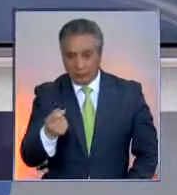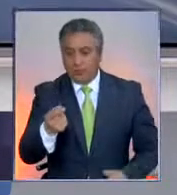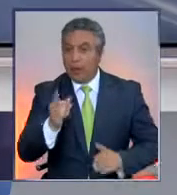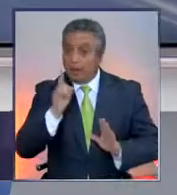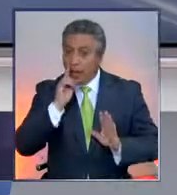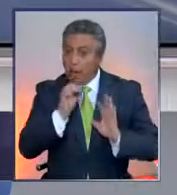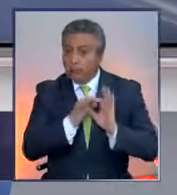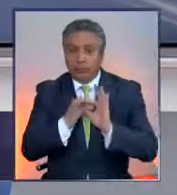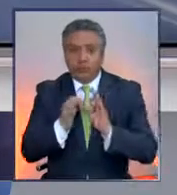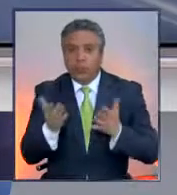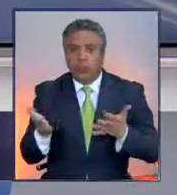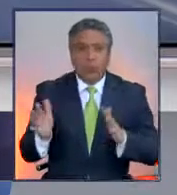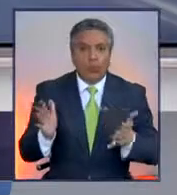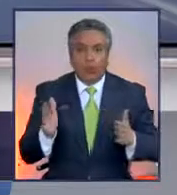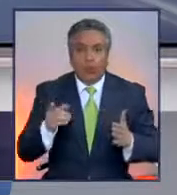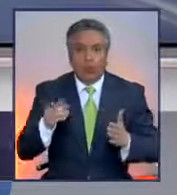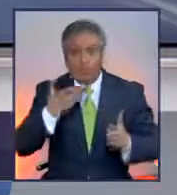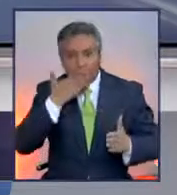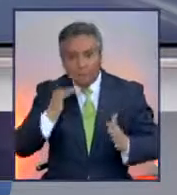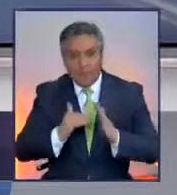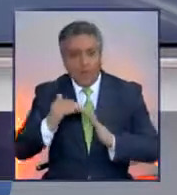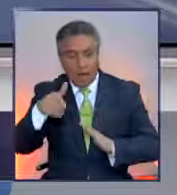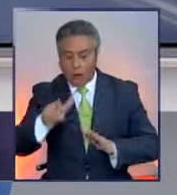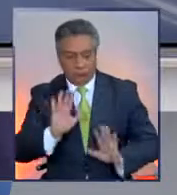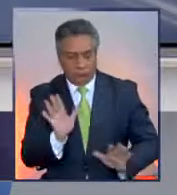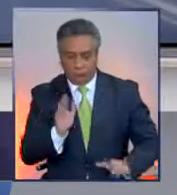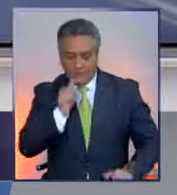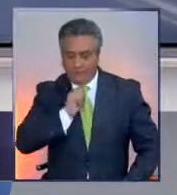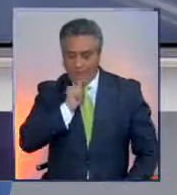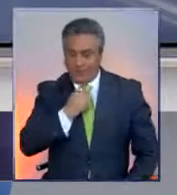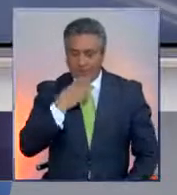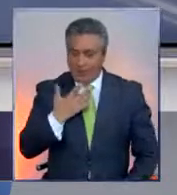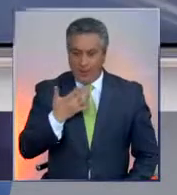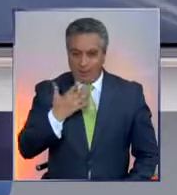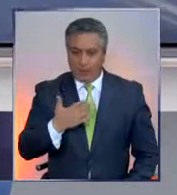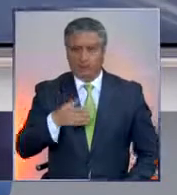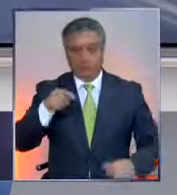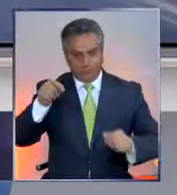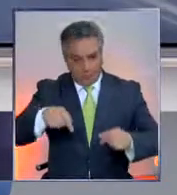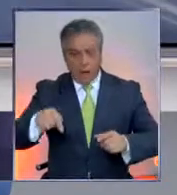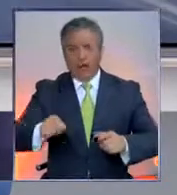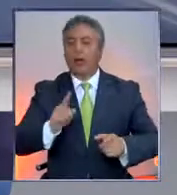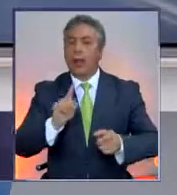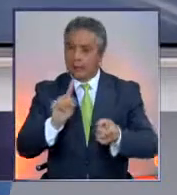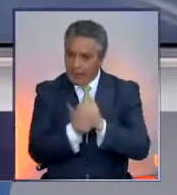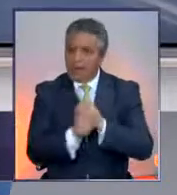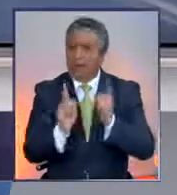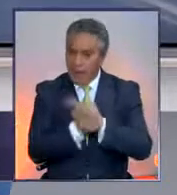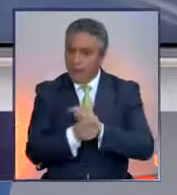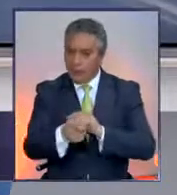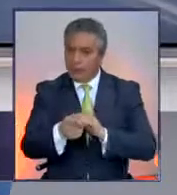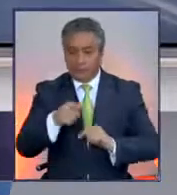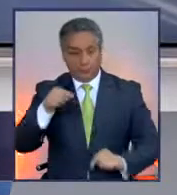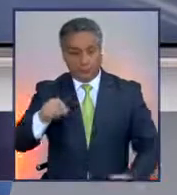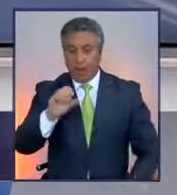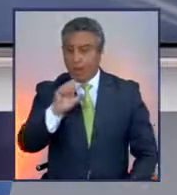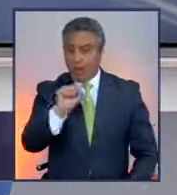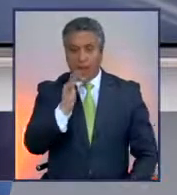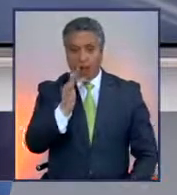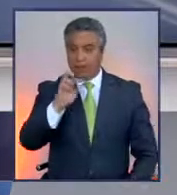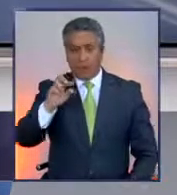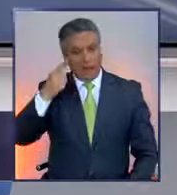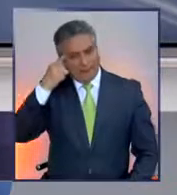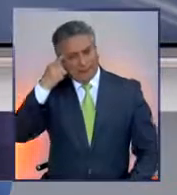se mejorará este beneficio. También se habla de cambios regulatorios. Aquí no se propone terminar con las AFP, como muchos